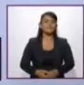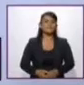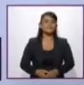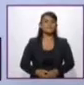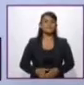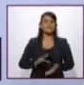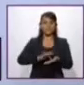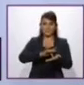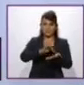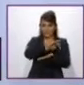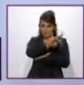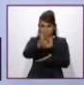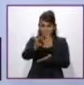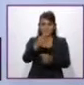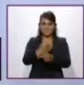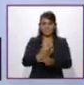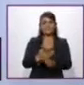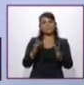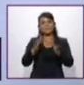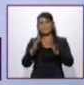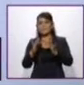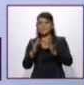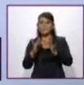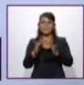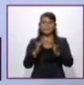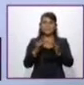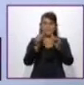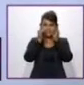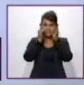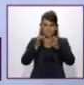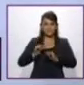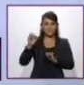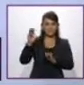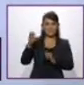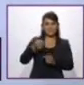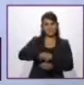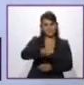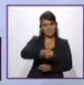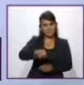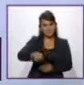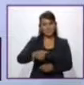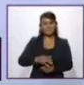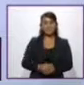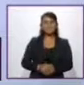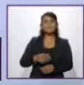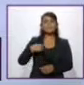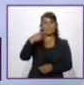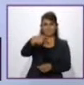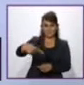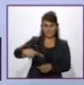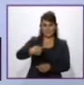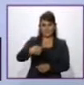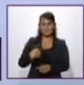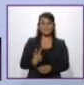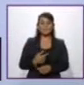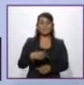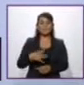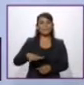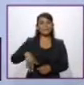todas y todos los que nos siguen en las redes. Un saludo. Y bueno, en relación a la pregunta, efectivamente la cuestión del